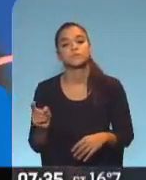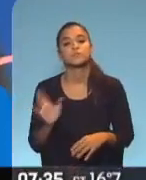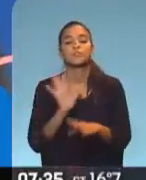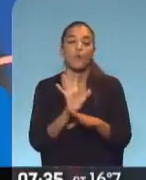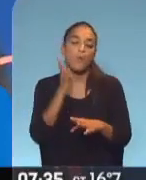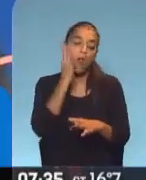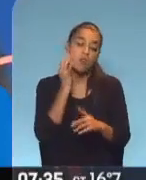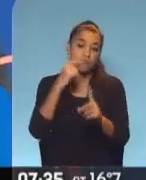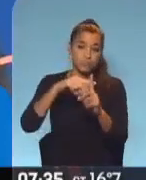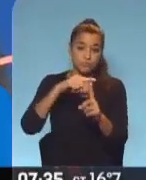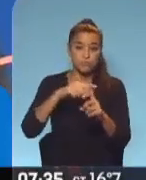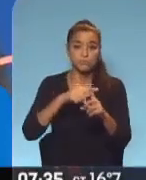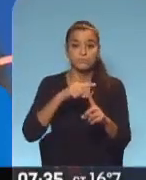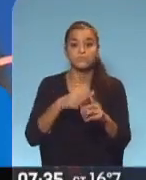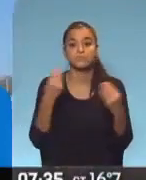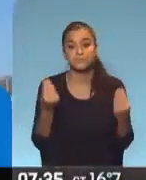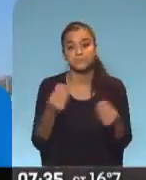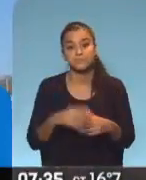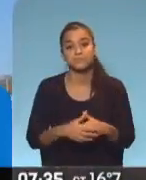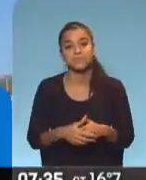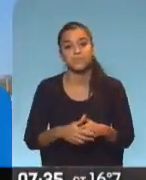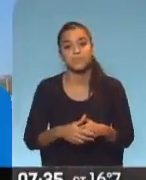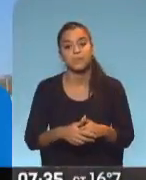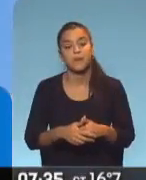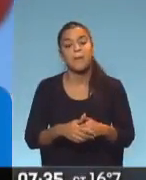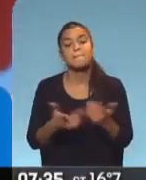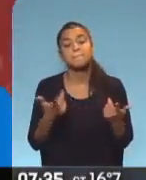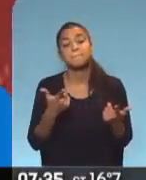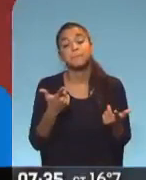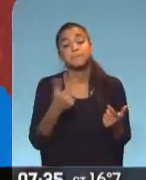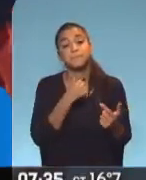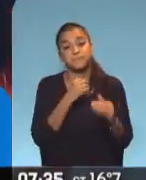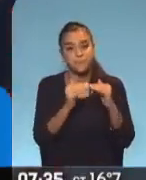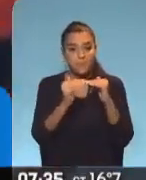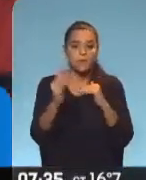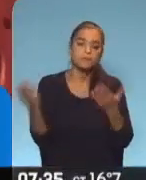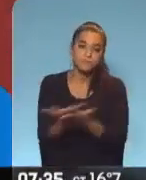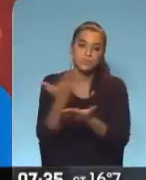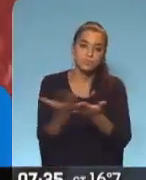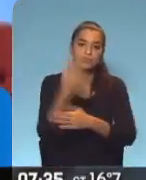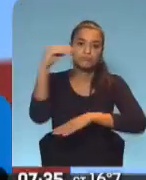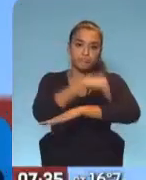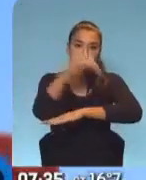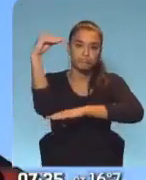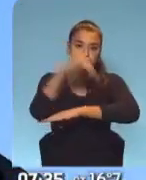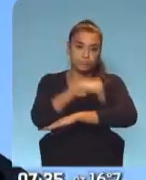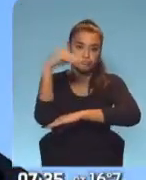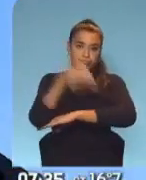elemento positivo, tendría que estaríamos tratando de sostener la producción petrolera nacional.